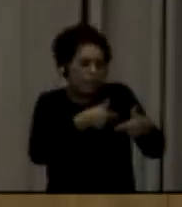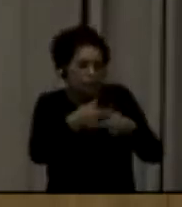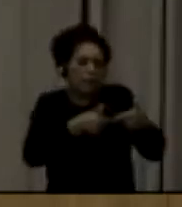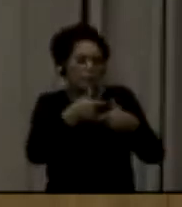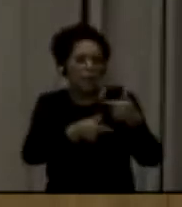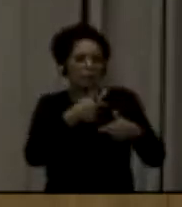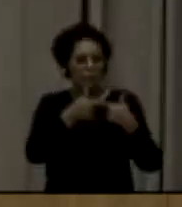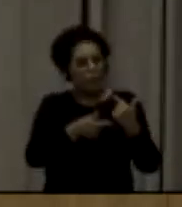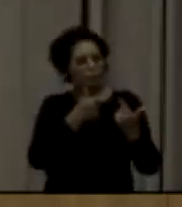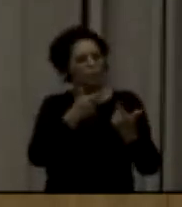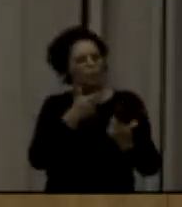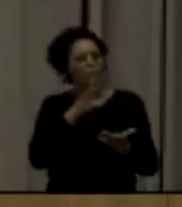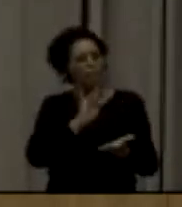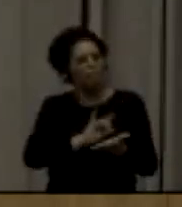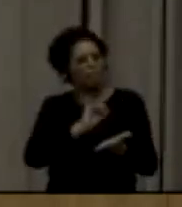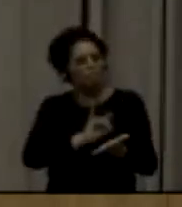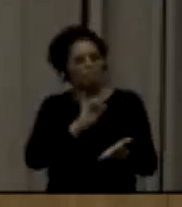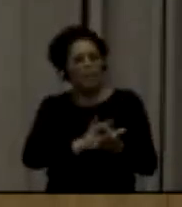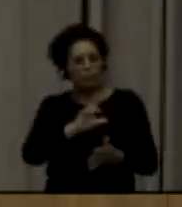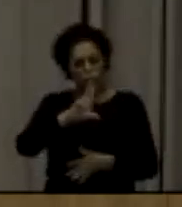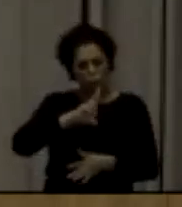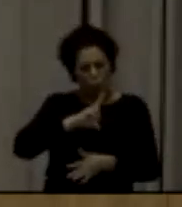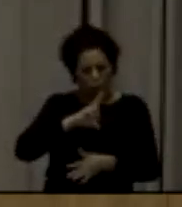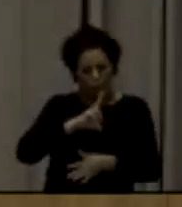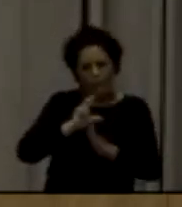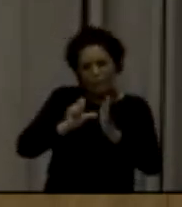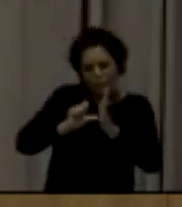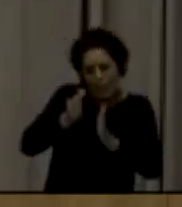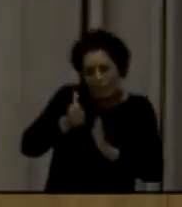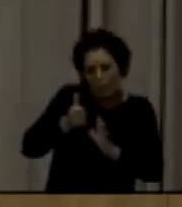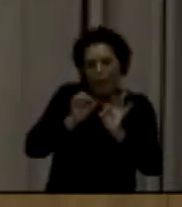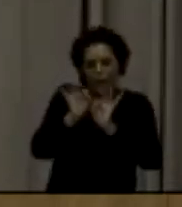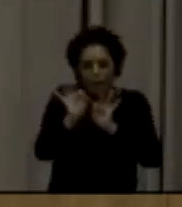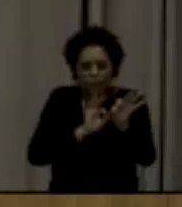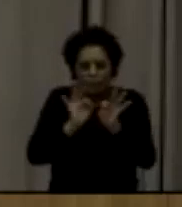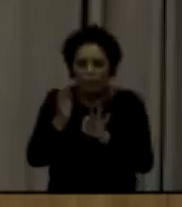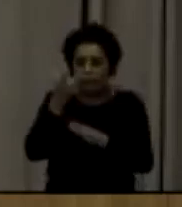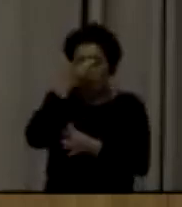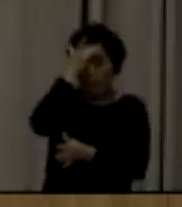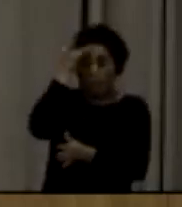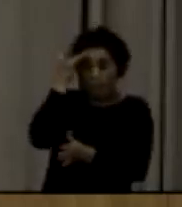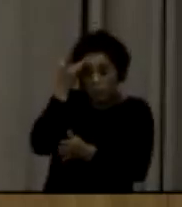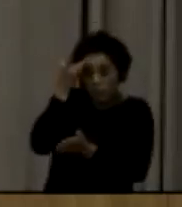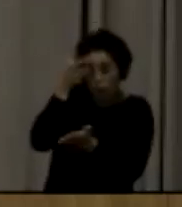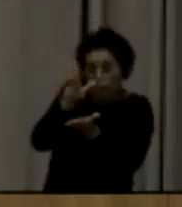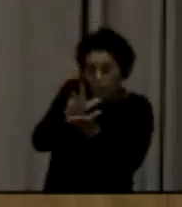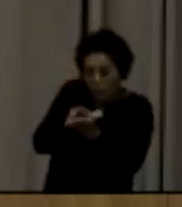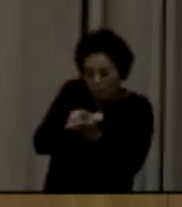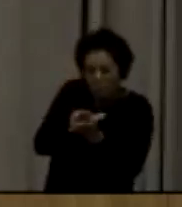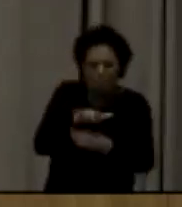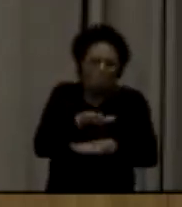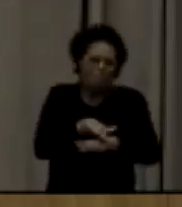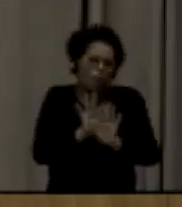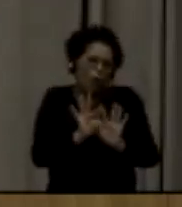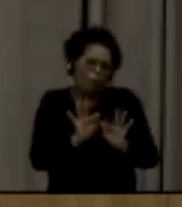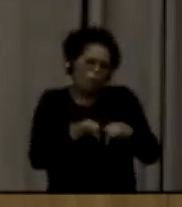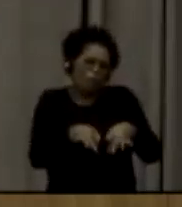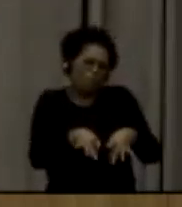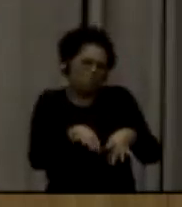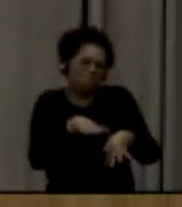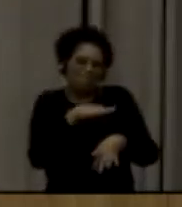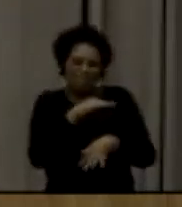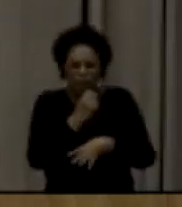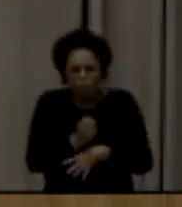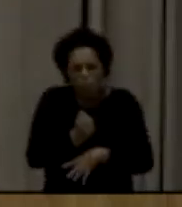que ellos como privados iban a ser o sea las personas con enfermedades terminales o en terapia etcétera las